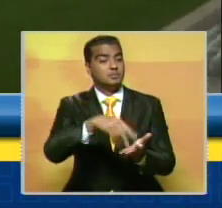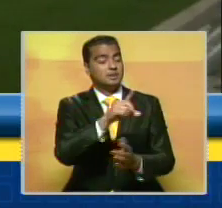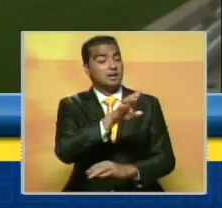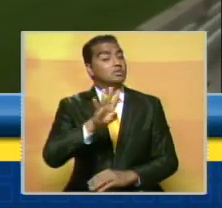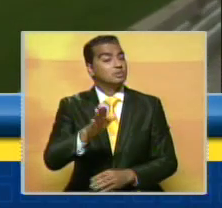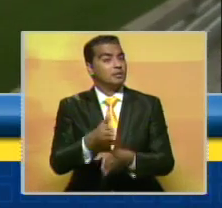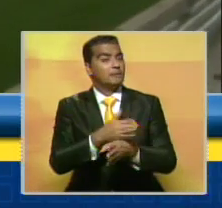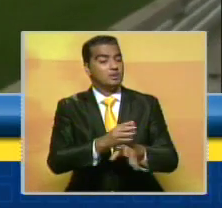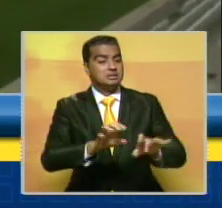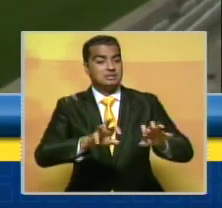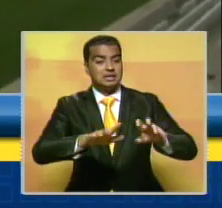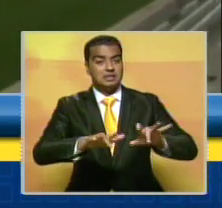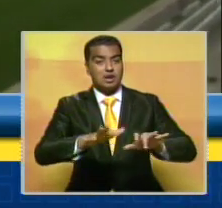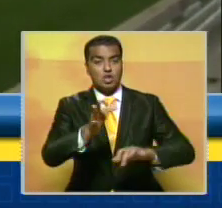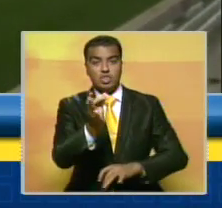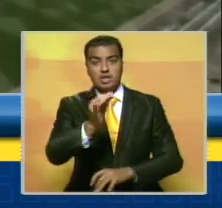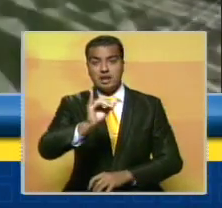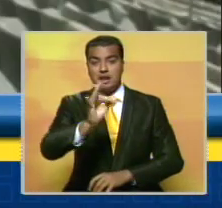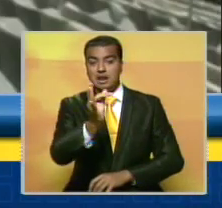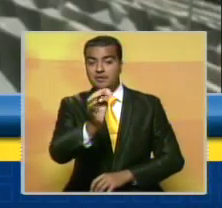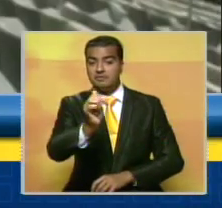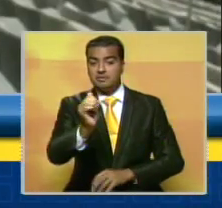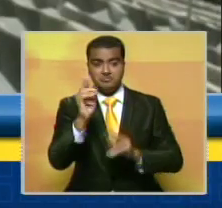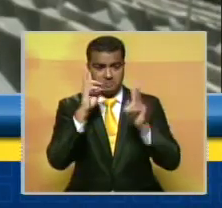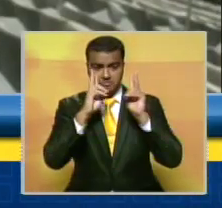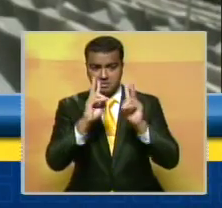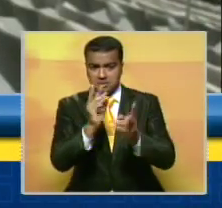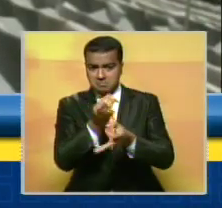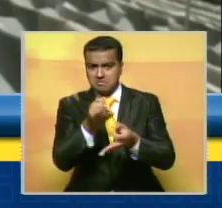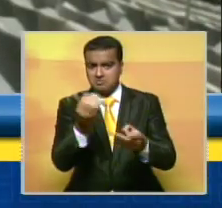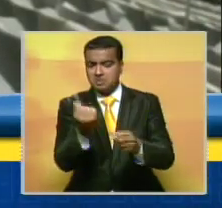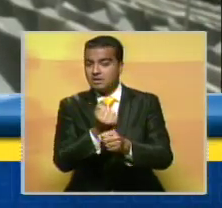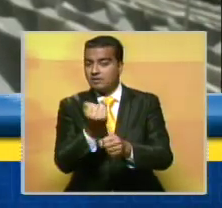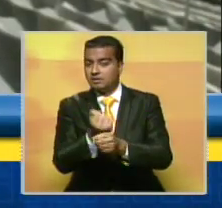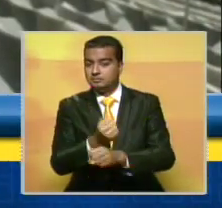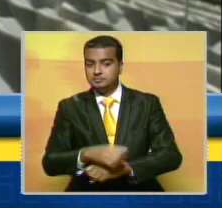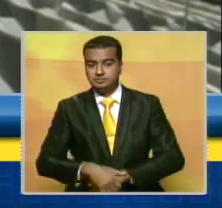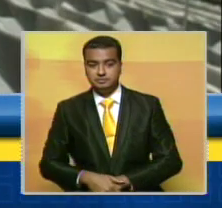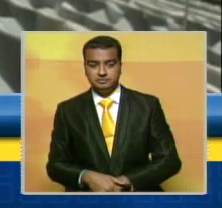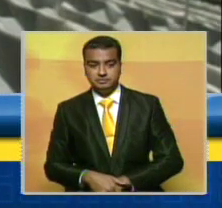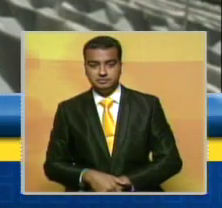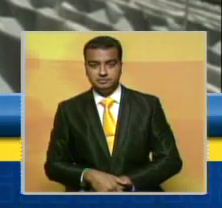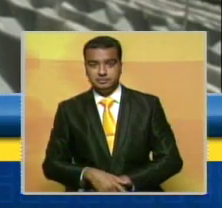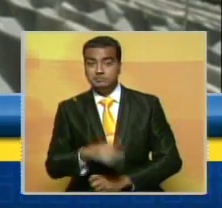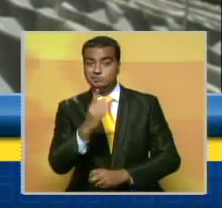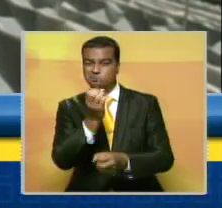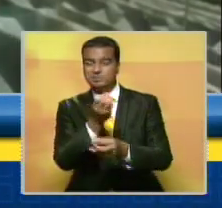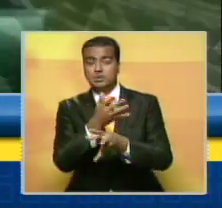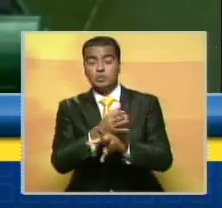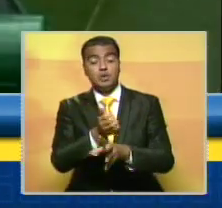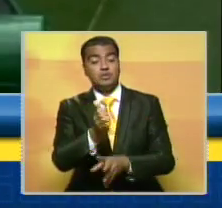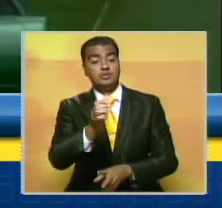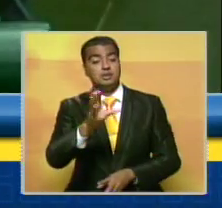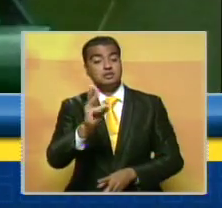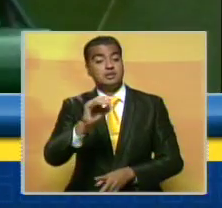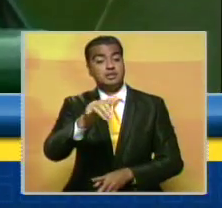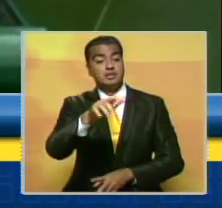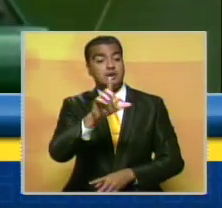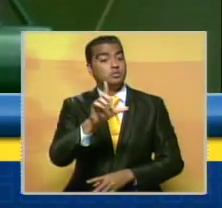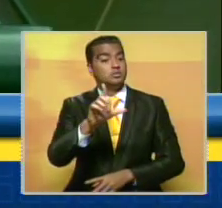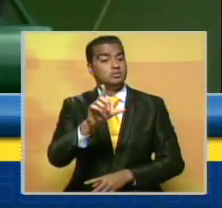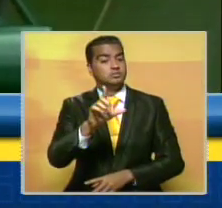el secretario general de la FIFA le diera el visto bueno a las obras. El primer juego en el estadio de Curitiba será el 16 de junio